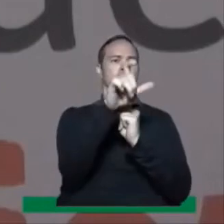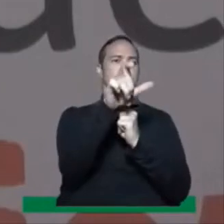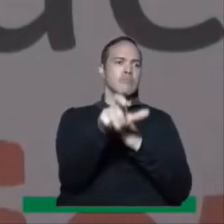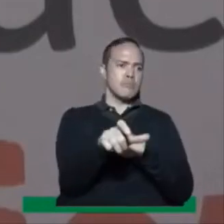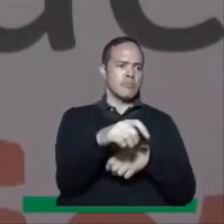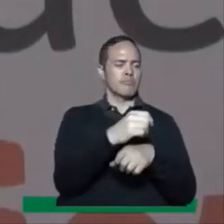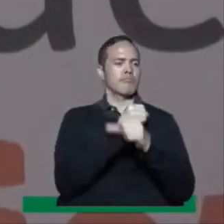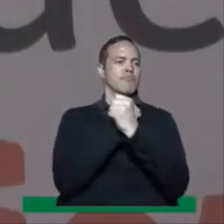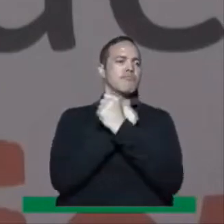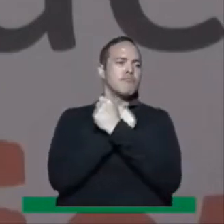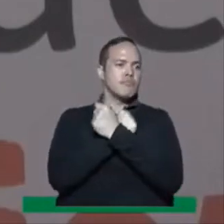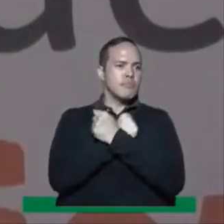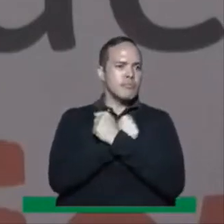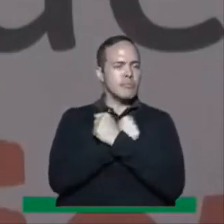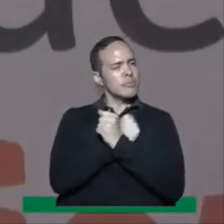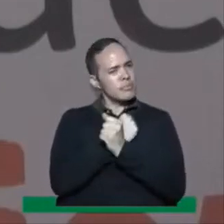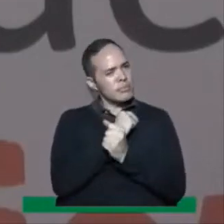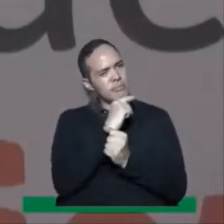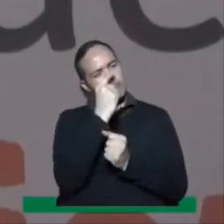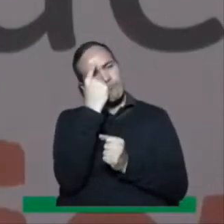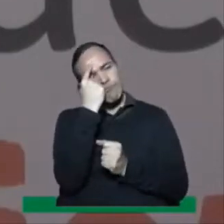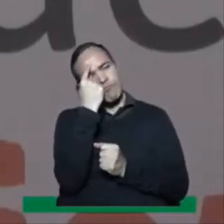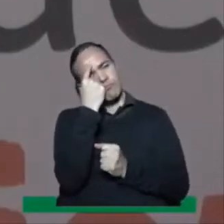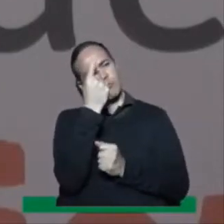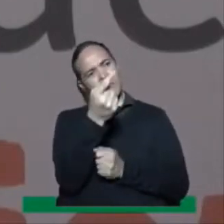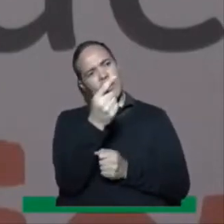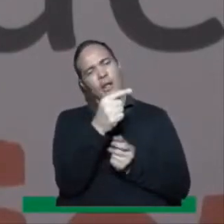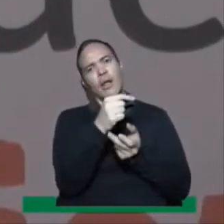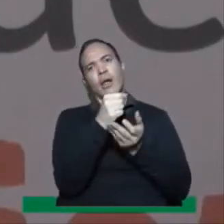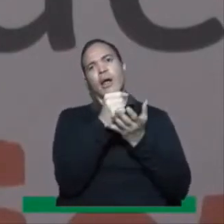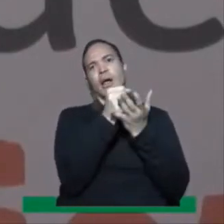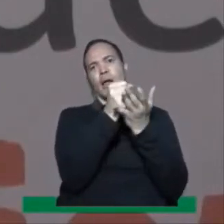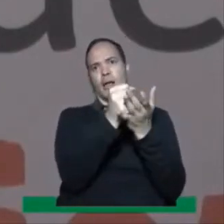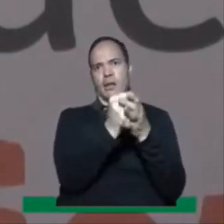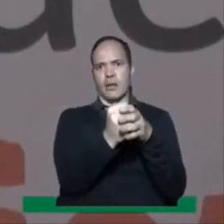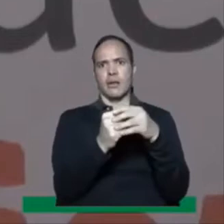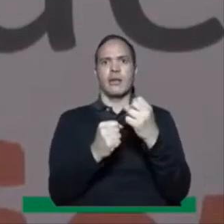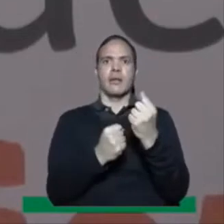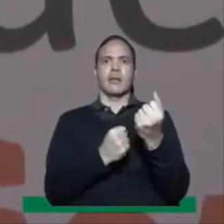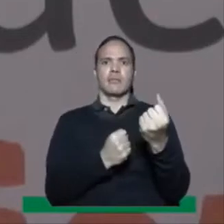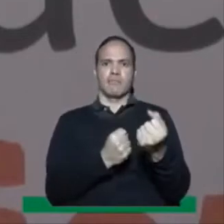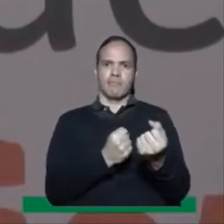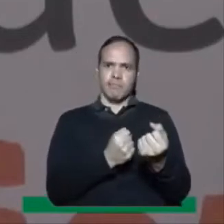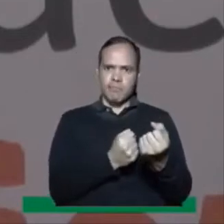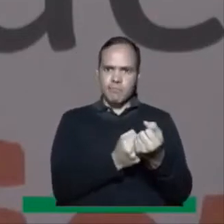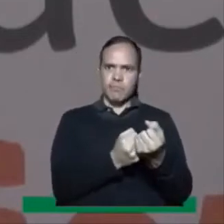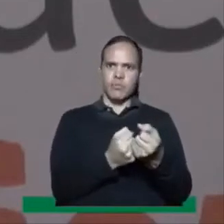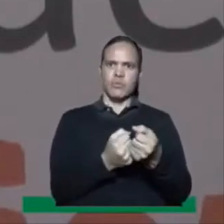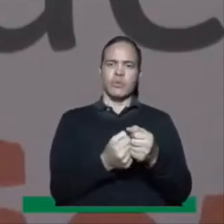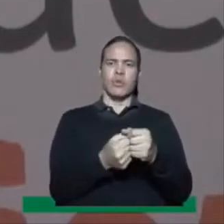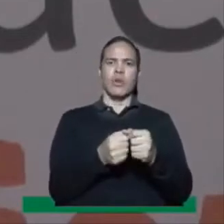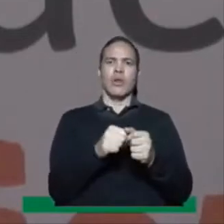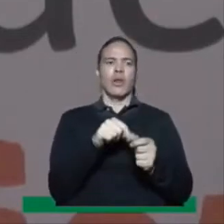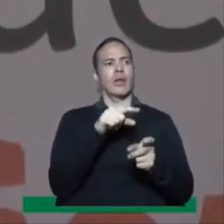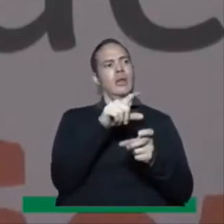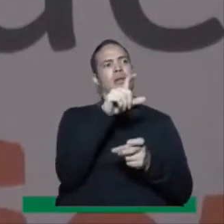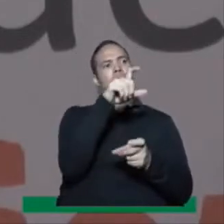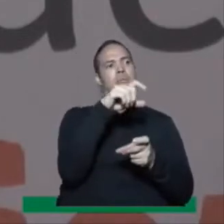pensar en el otro pensar en que no quiero que me incomoda o sea él